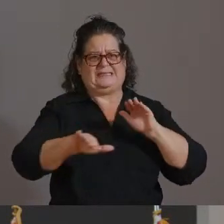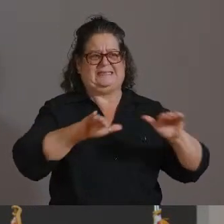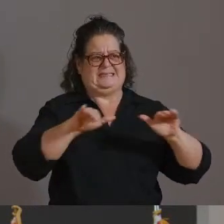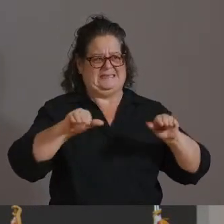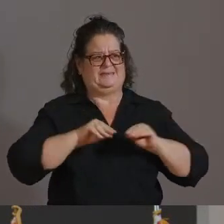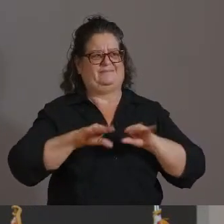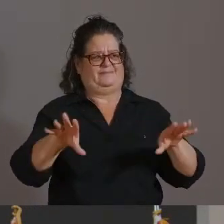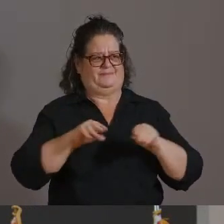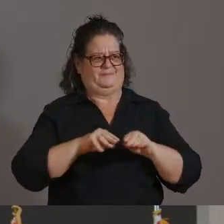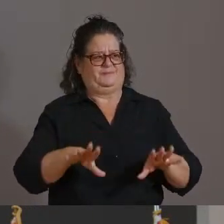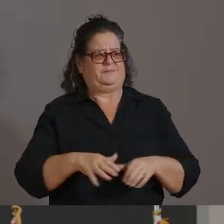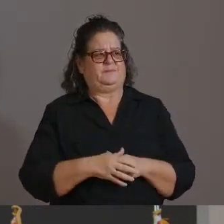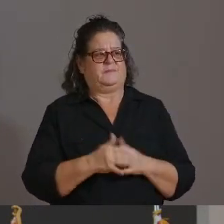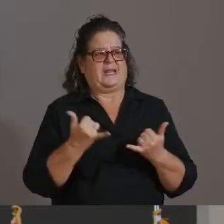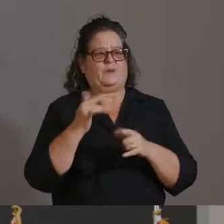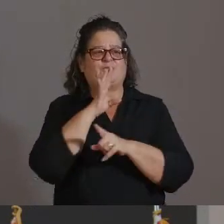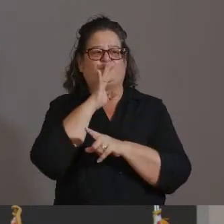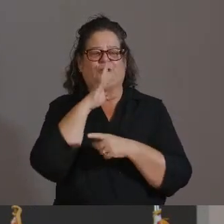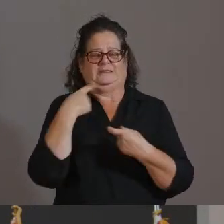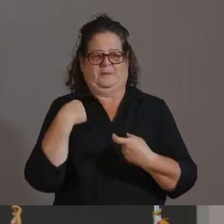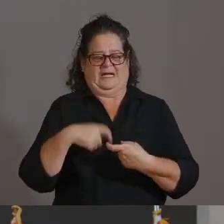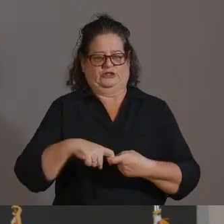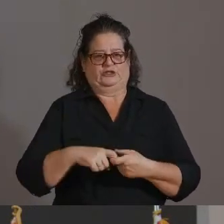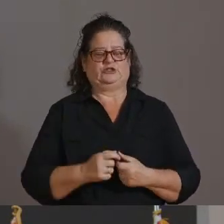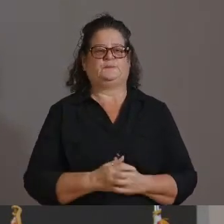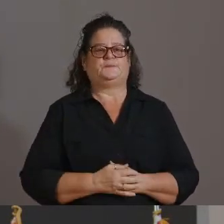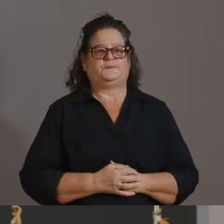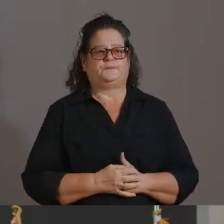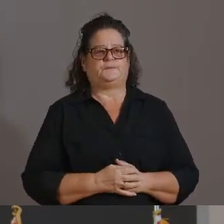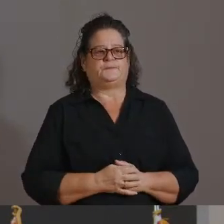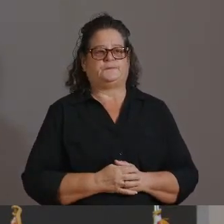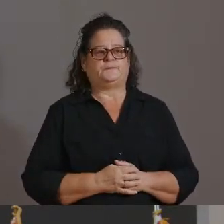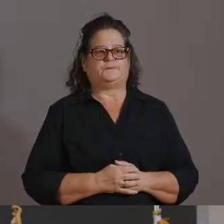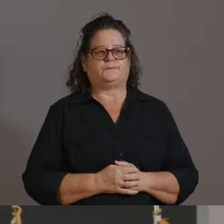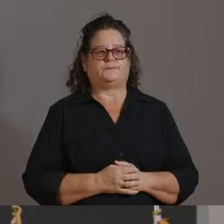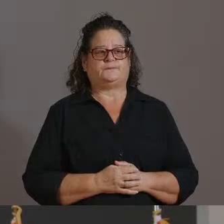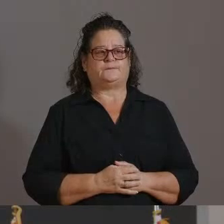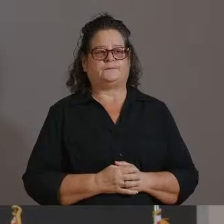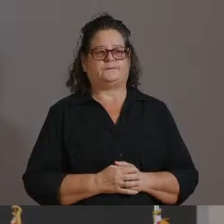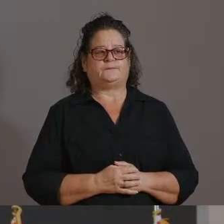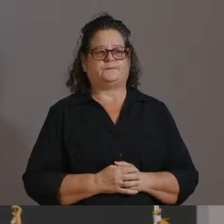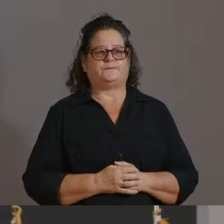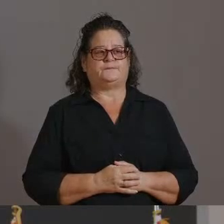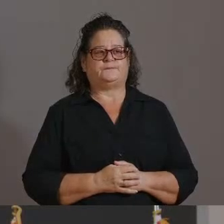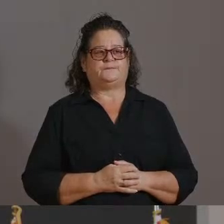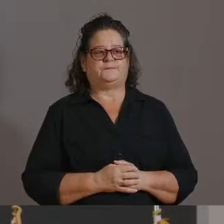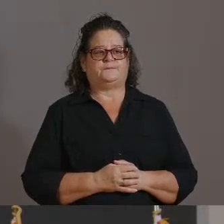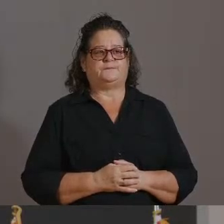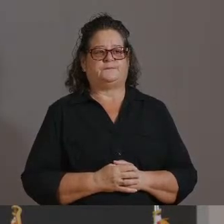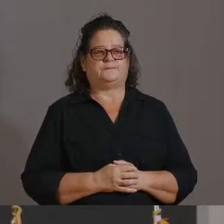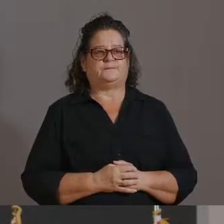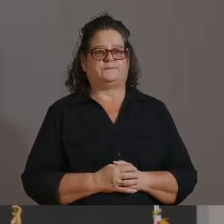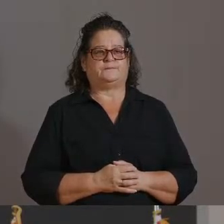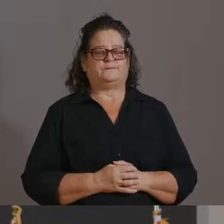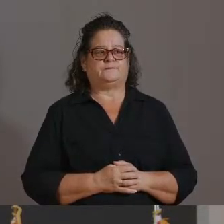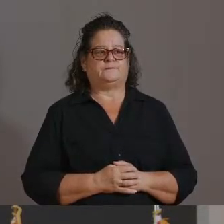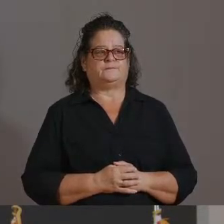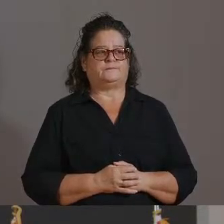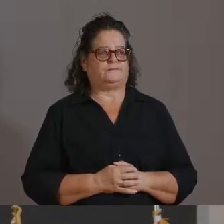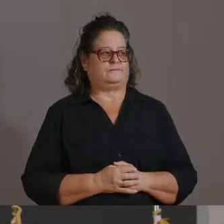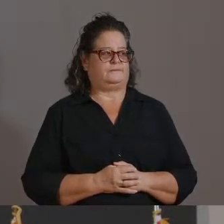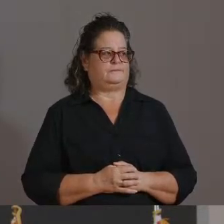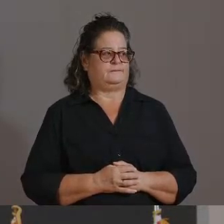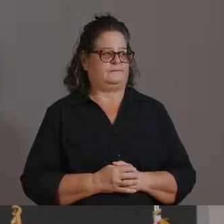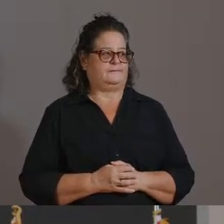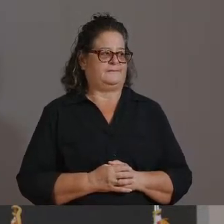las comunidades, incluyendo comunidades diversas, comunidades vulnerables, la gente de bajos recursos, la gente